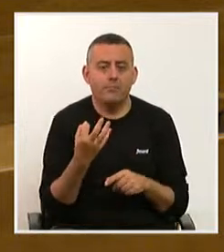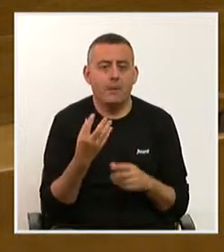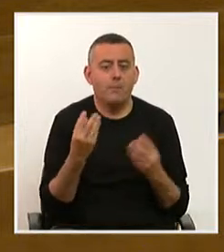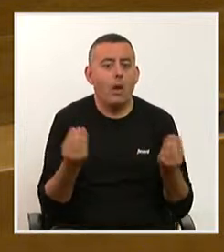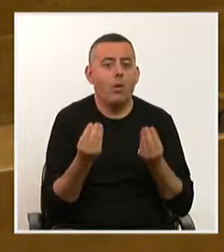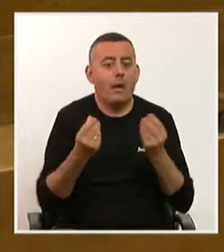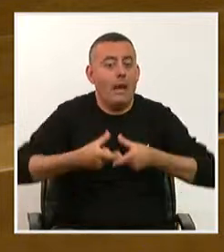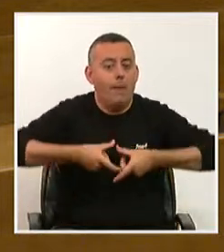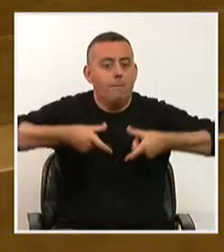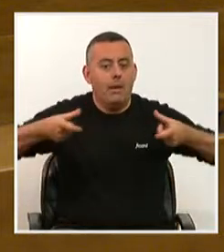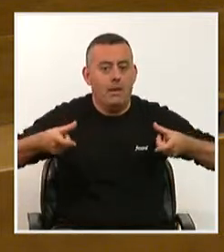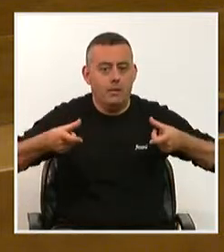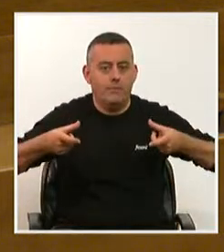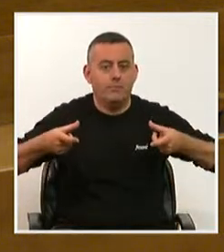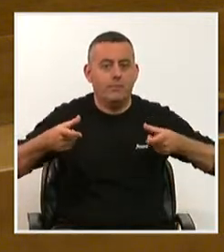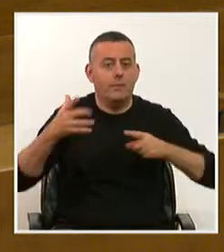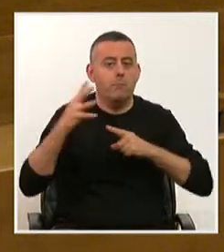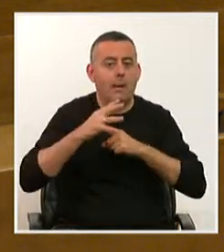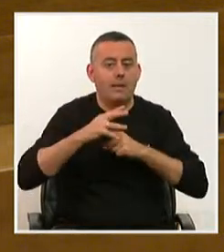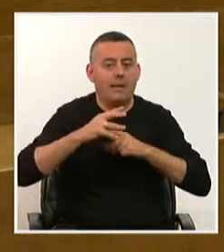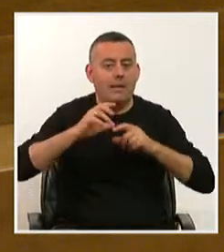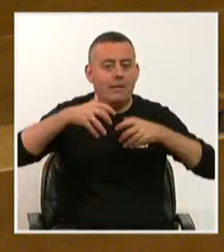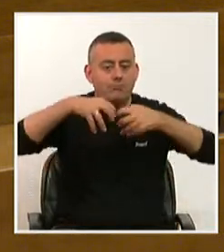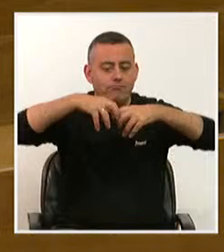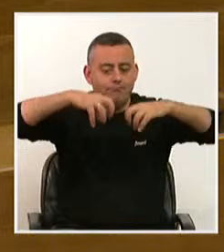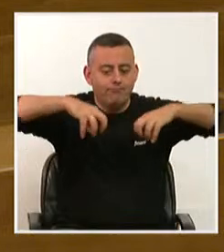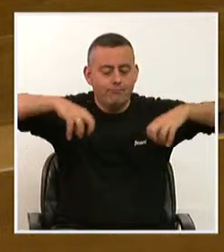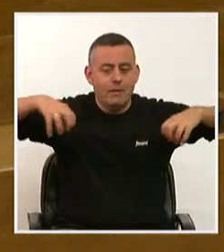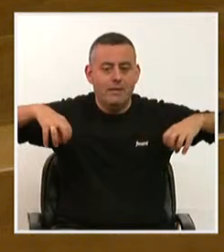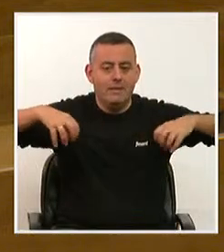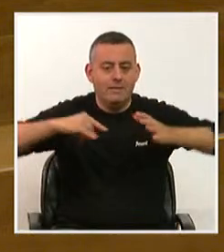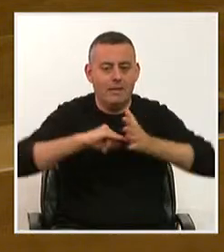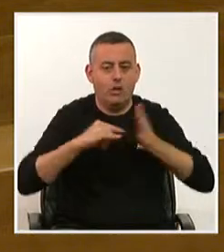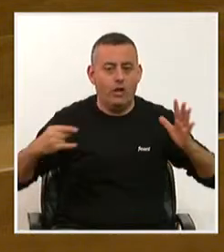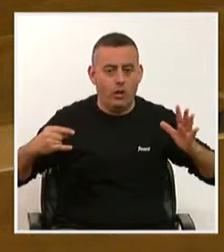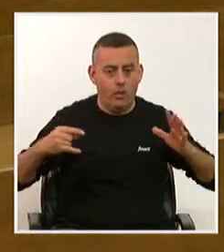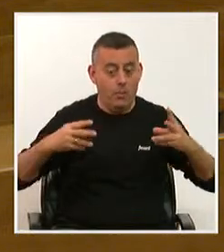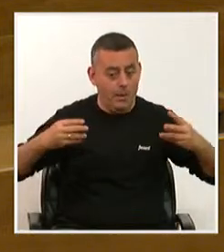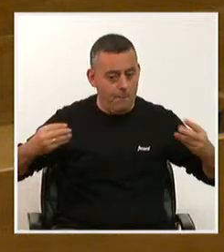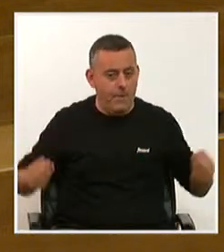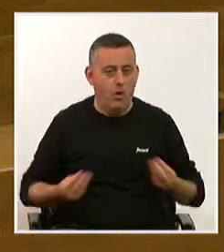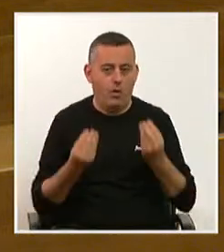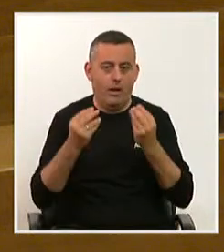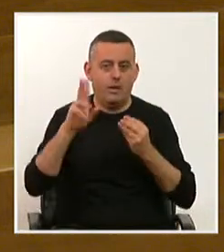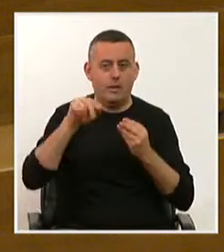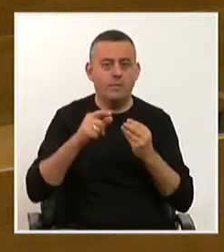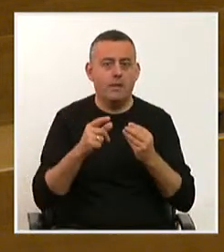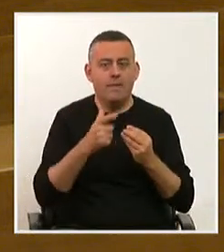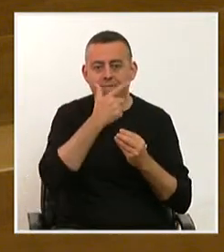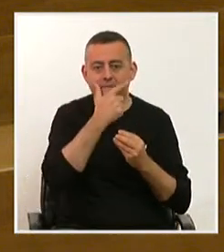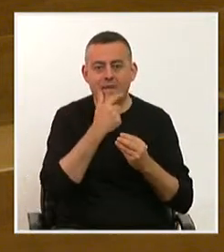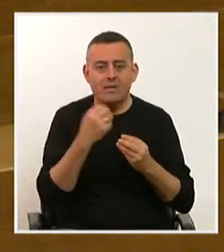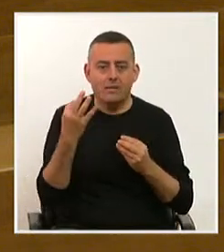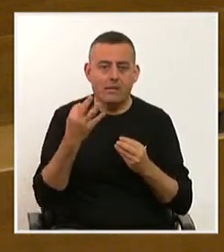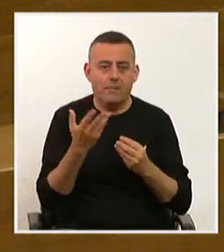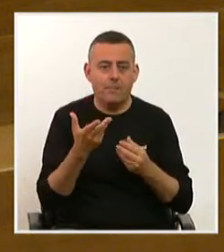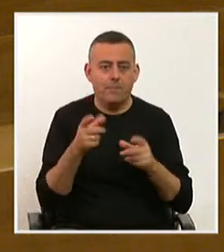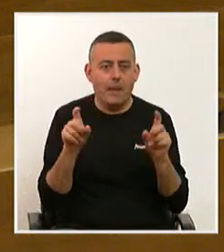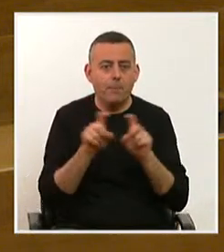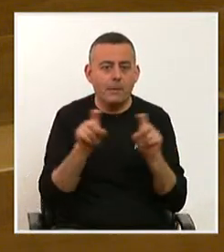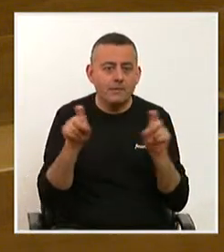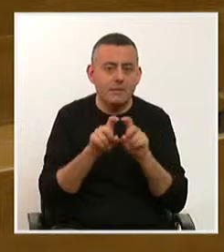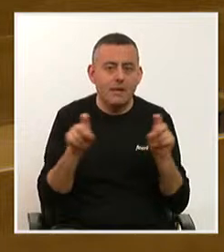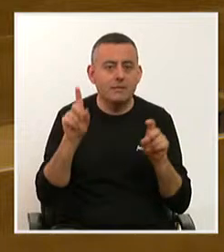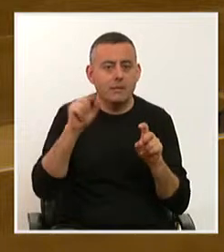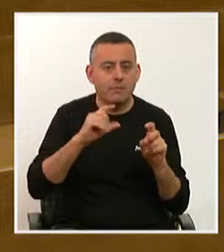par tecnic est laer entre y